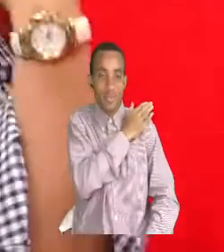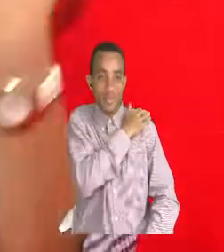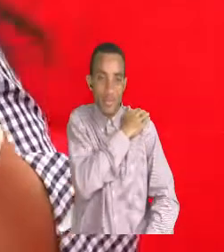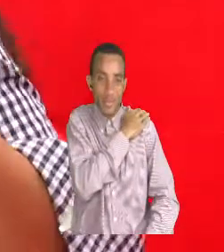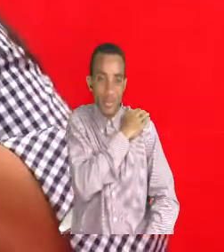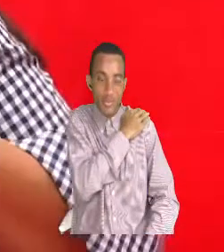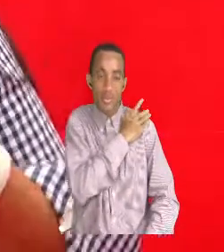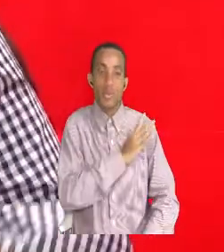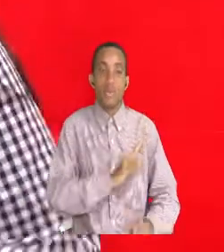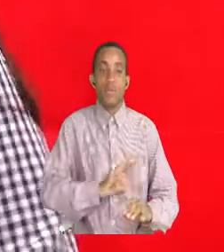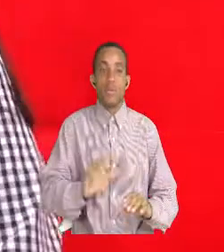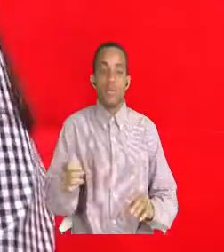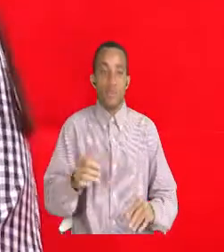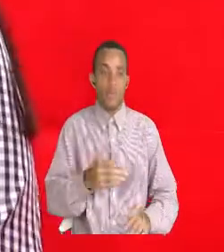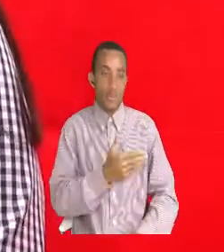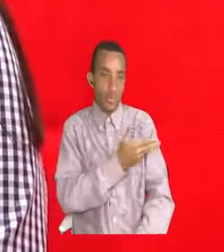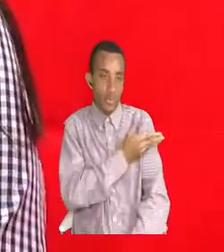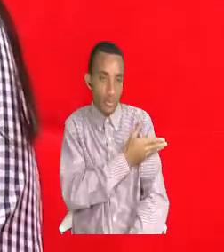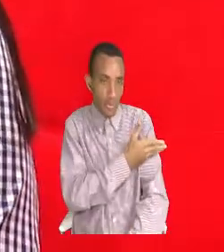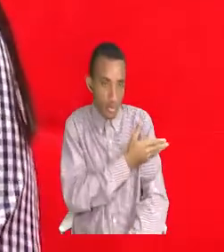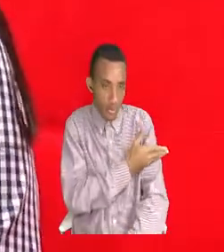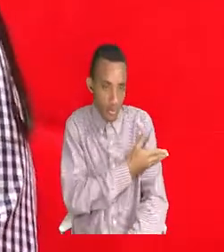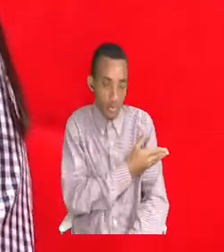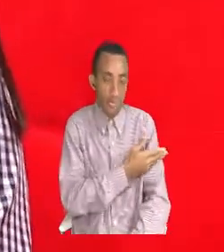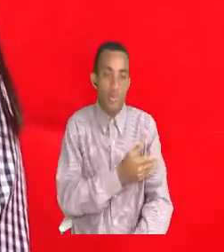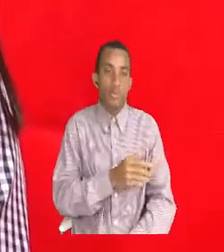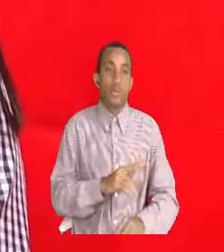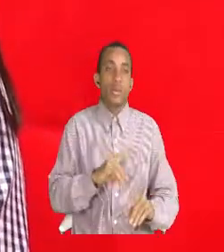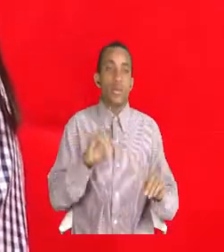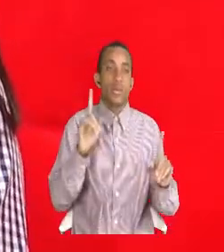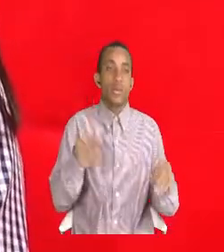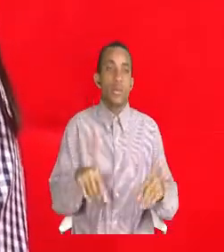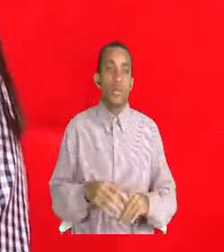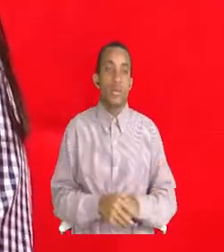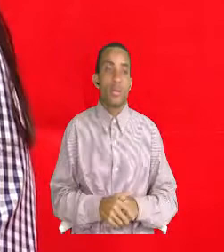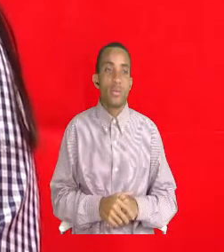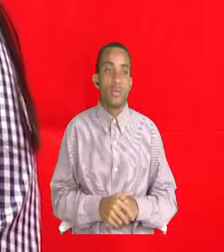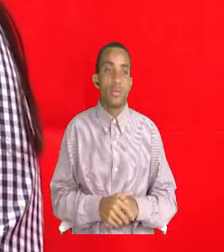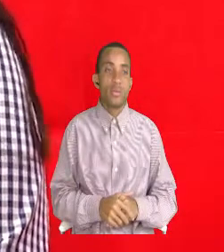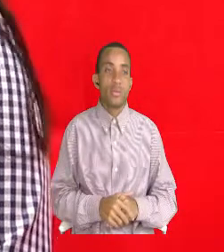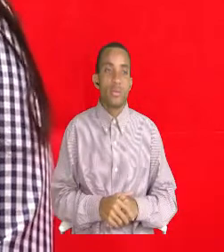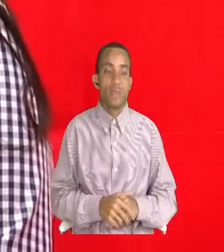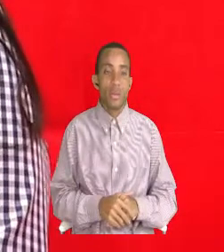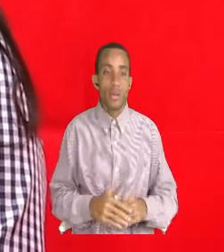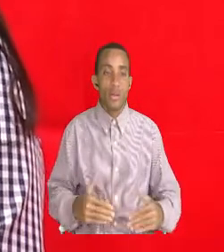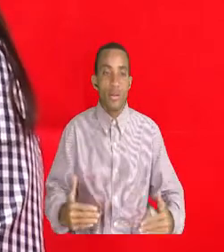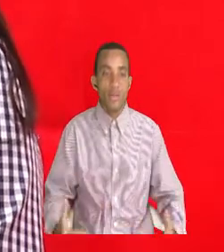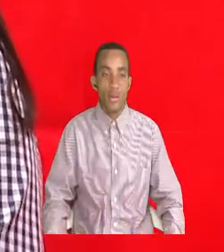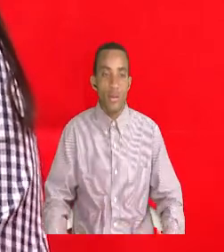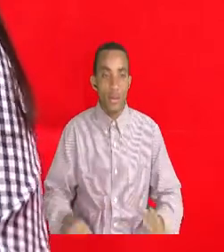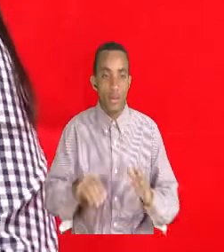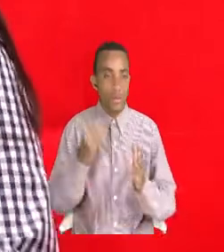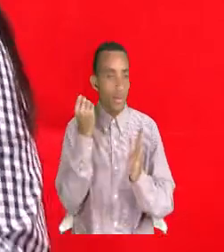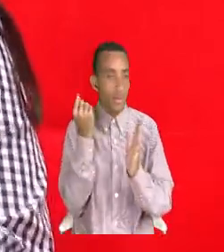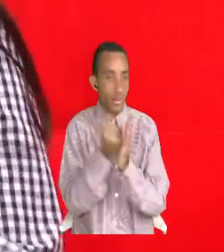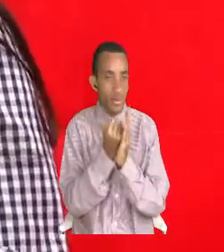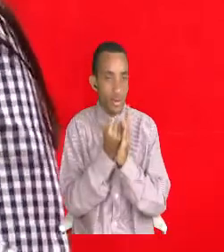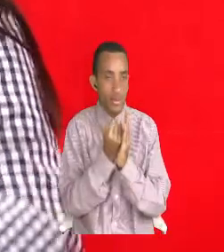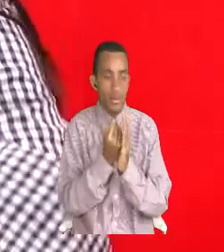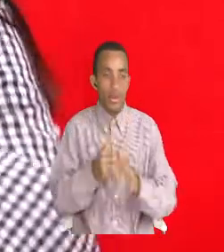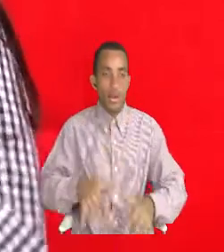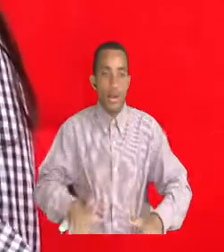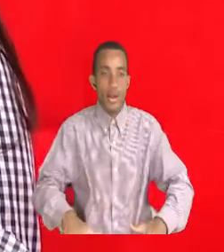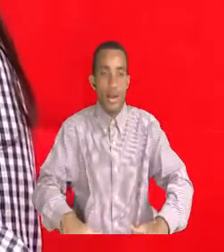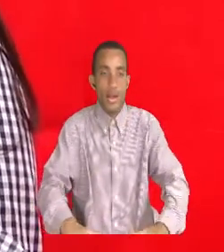mangas, seguimos con los apliques en las prendas, las faldas estampadas largas, infinidad. Y los colores